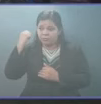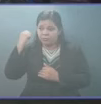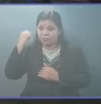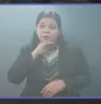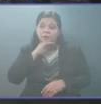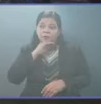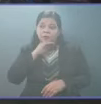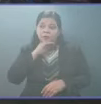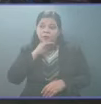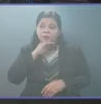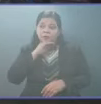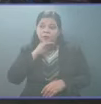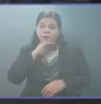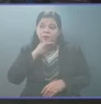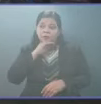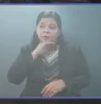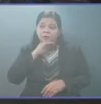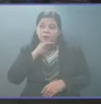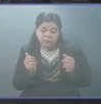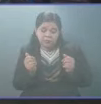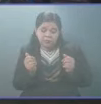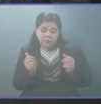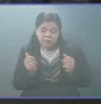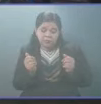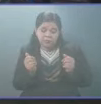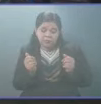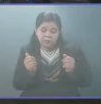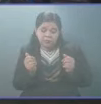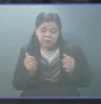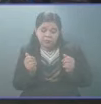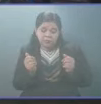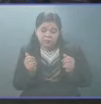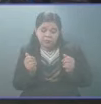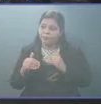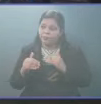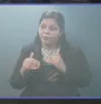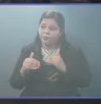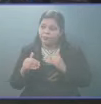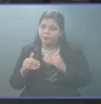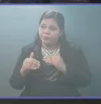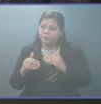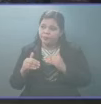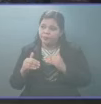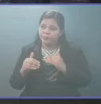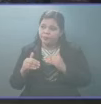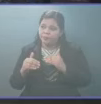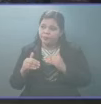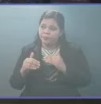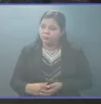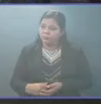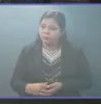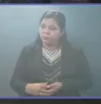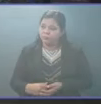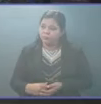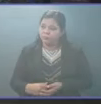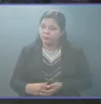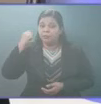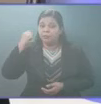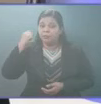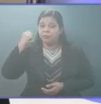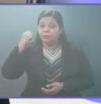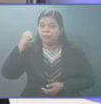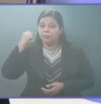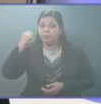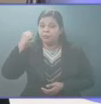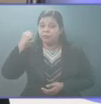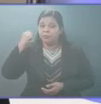que aún no hemos salido, las debemos de tomar en cuenta dentro de nuestros hogares, doctor. Sí, es muy importante realizar el ejercicio físico